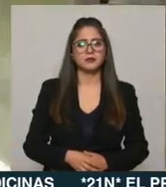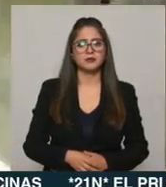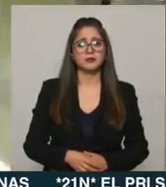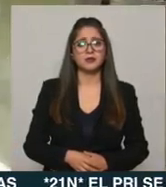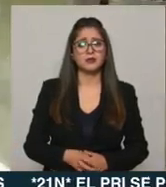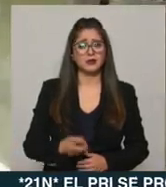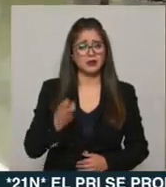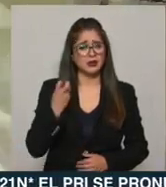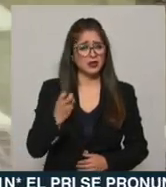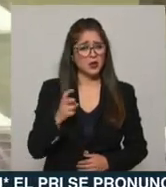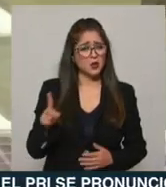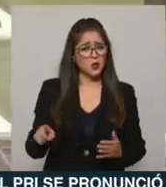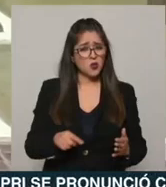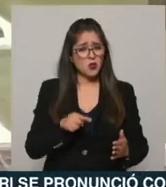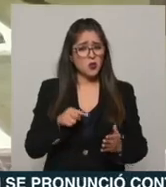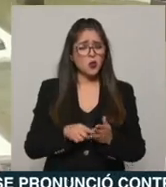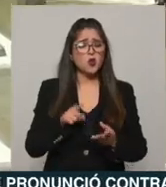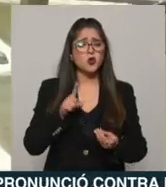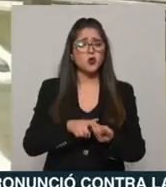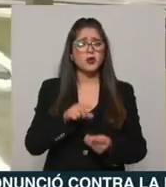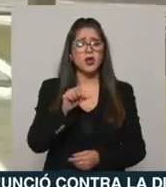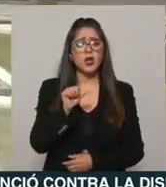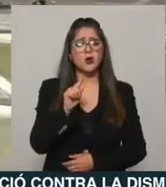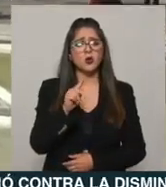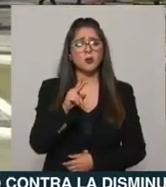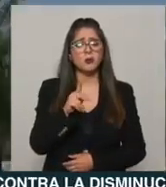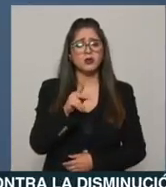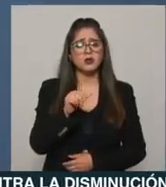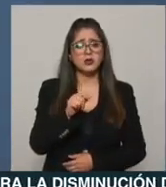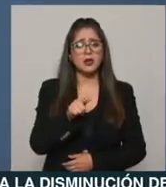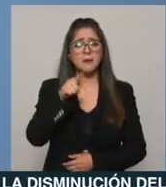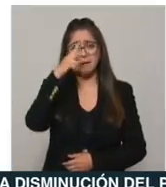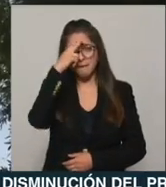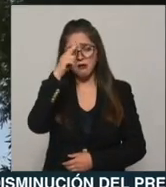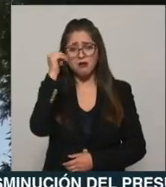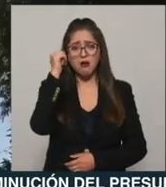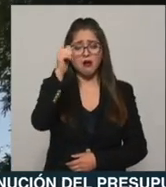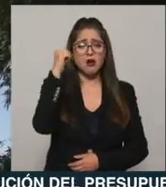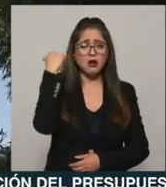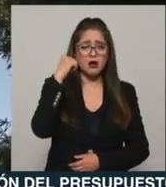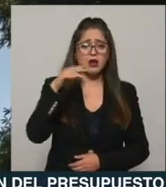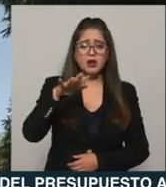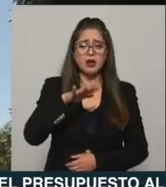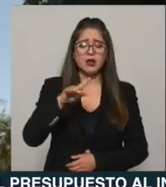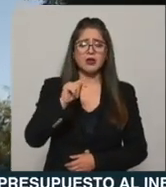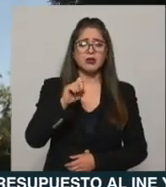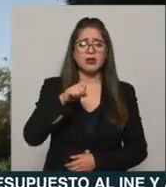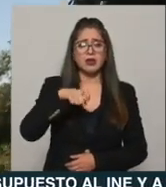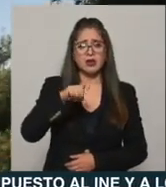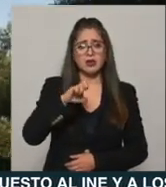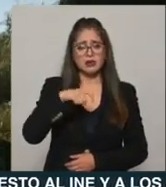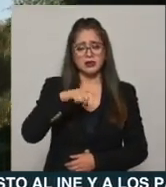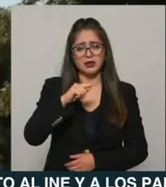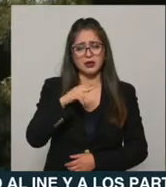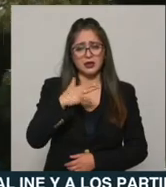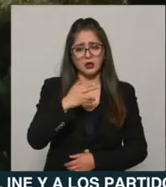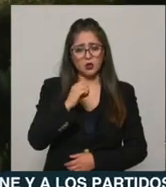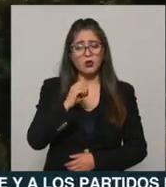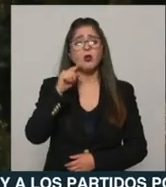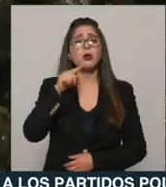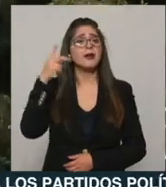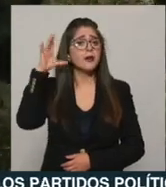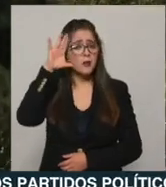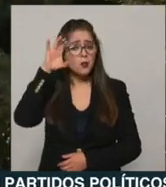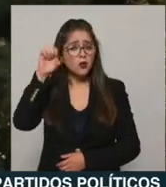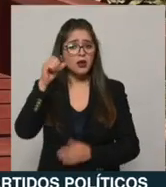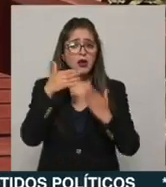Este paradisíaco sitio se ubica sobre la autopista México-Acapulco, a la altura de Tequesquitengo, en el estado de Morelos, y abre sus puertas